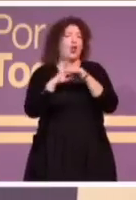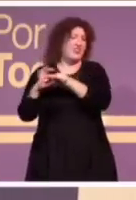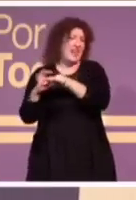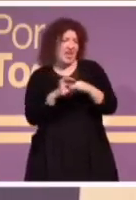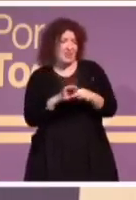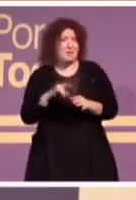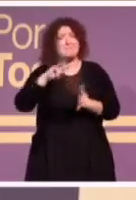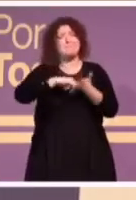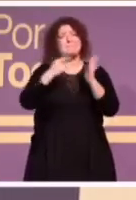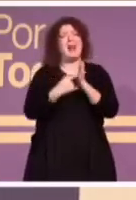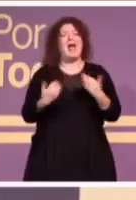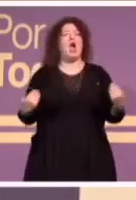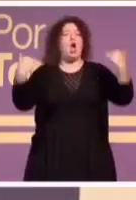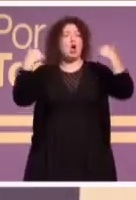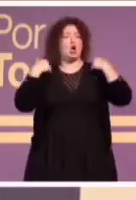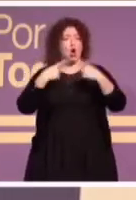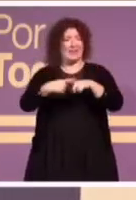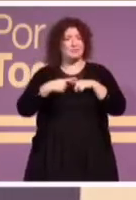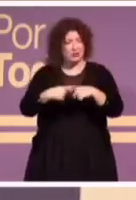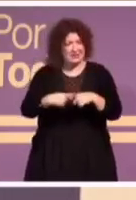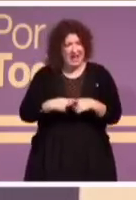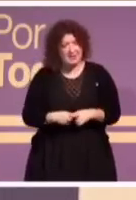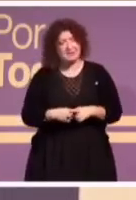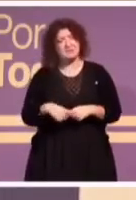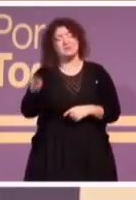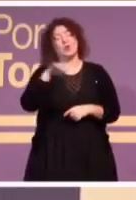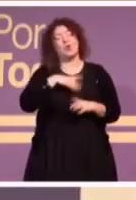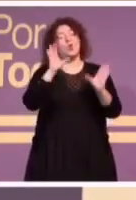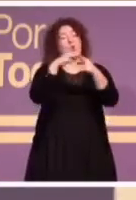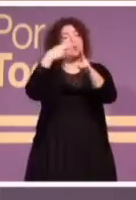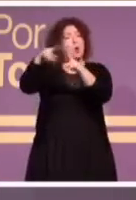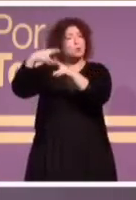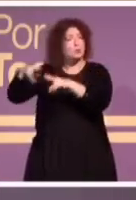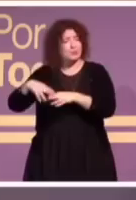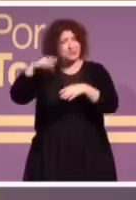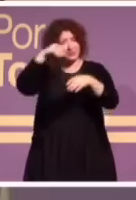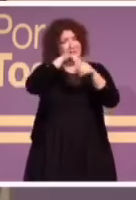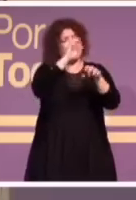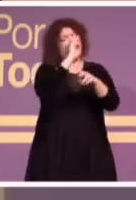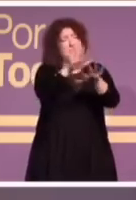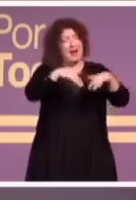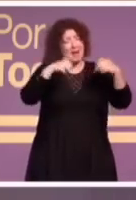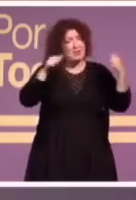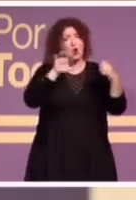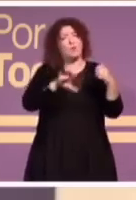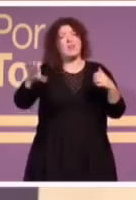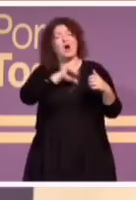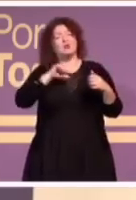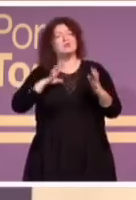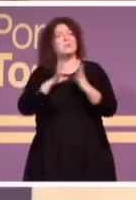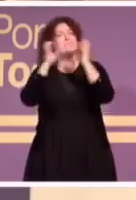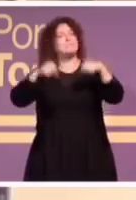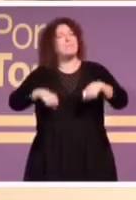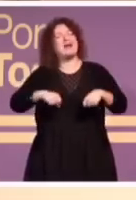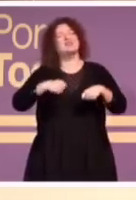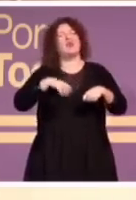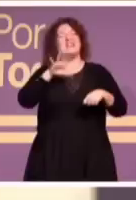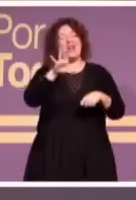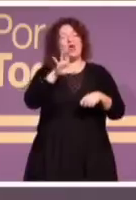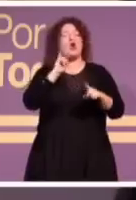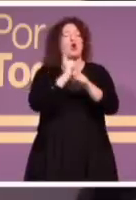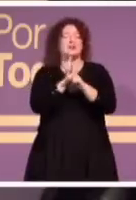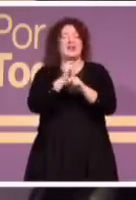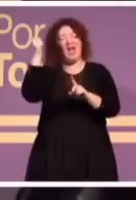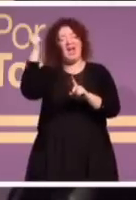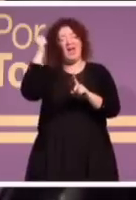Plan Corresponsables, y hemos actualizado junto a los grupos parlamentarios y las comunidades autónomas el Pacto de Estado contra la Violencia de Género y